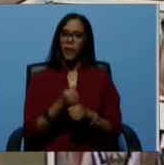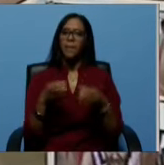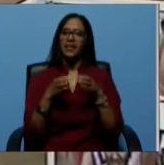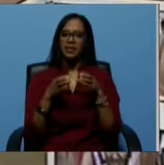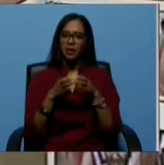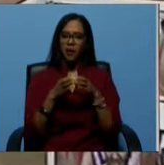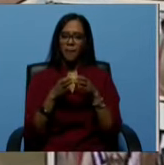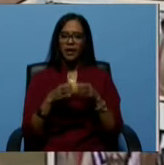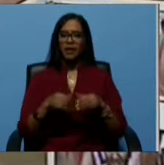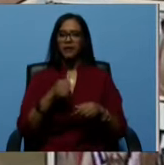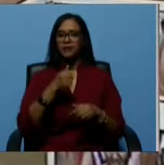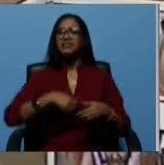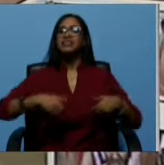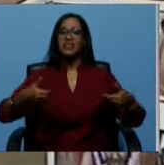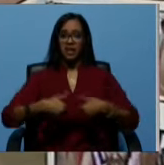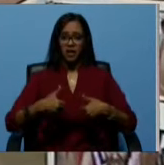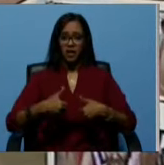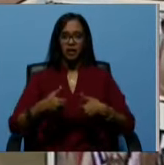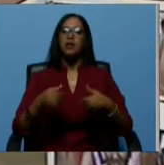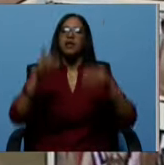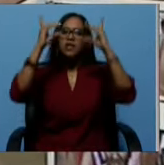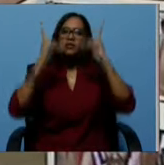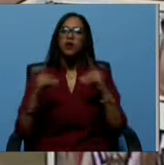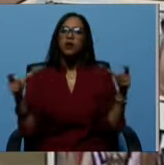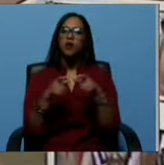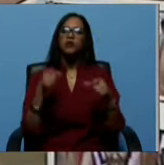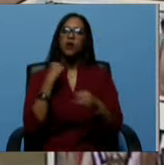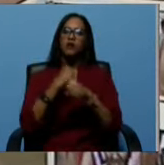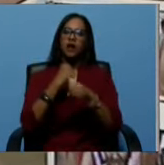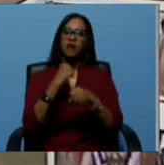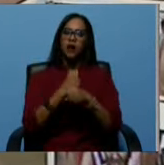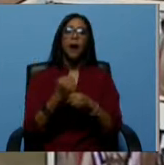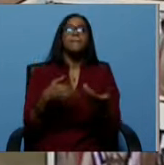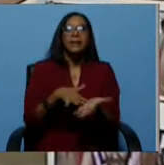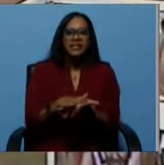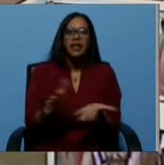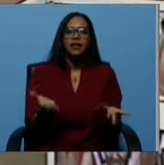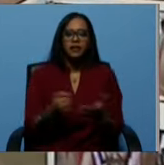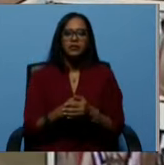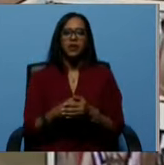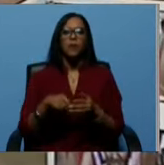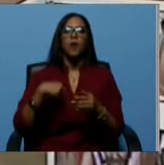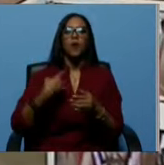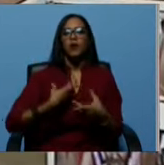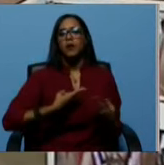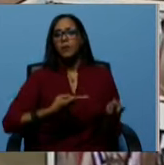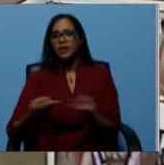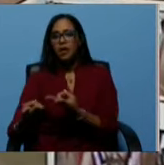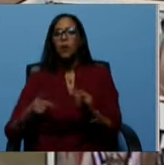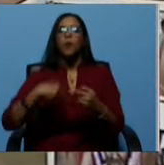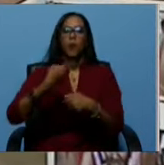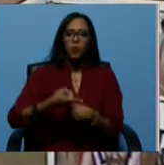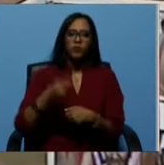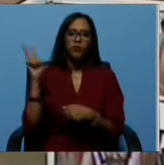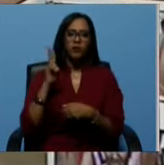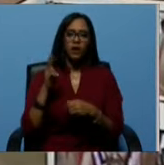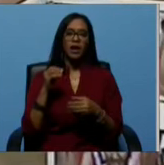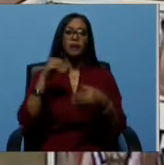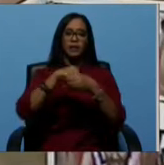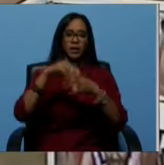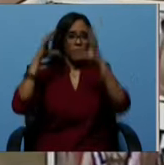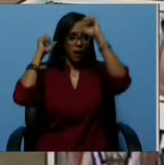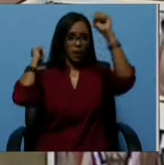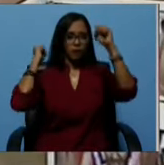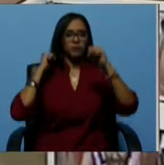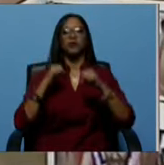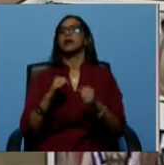para resistencia decidió reunirse con los obreros, a pesar de ser convidado por otro venezolano a refugiarse en la embajada.